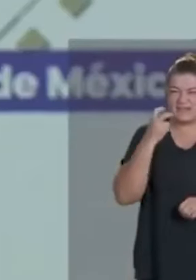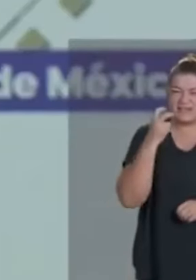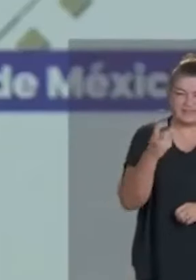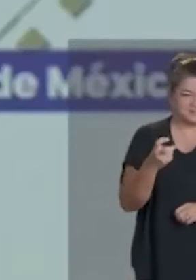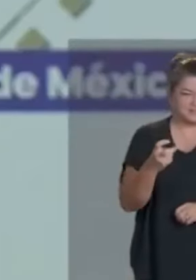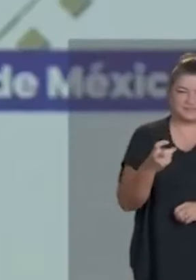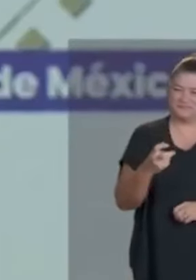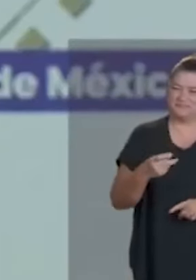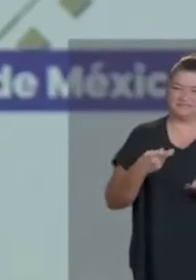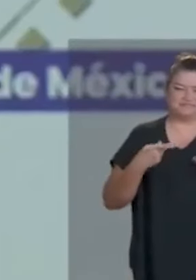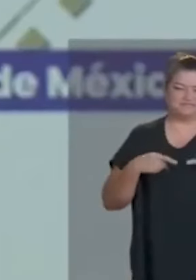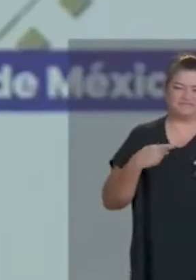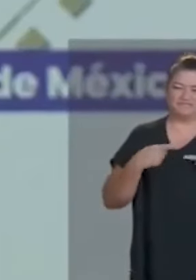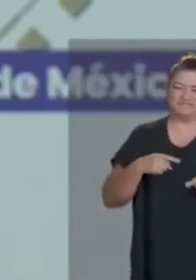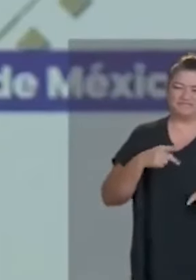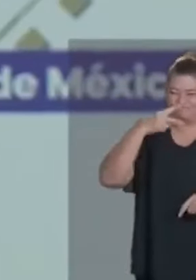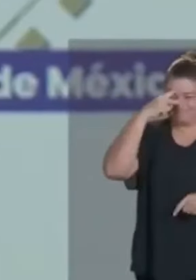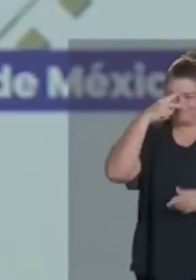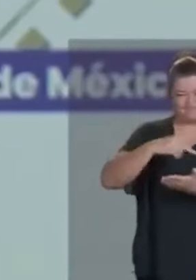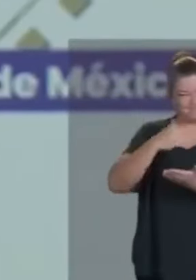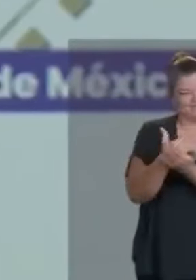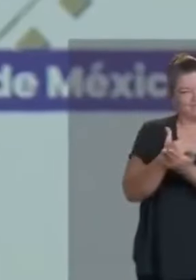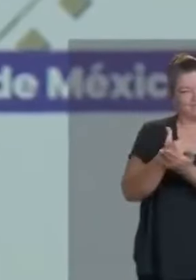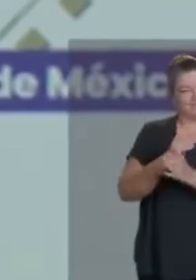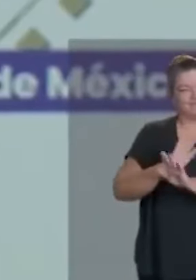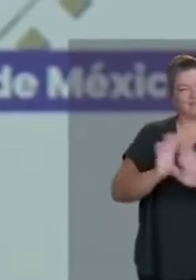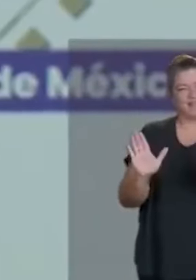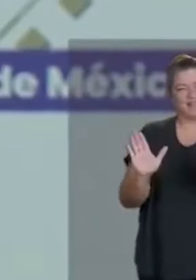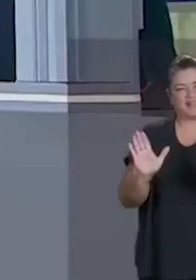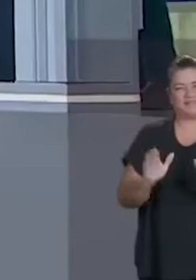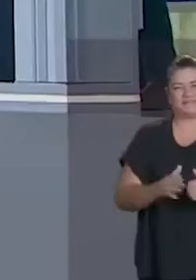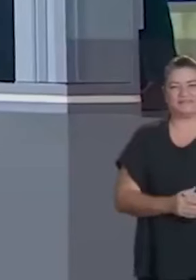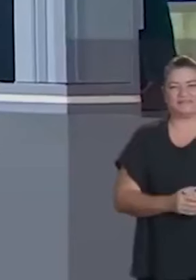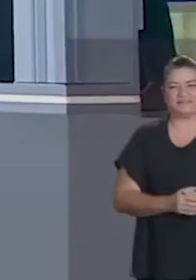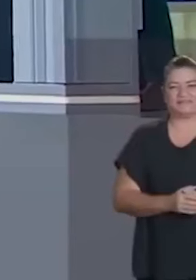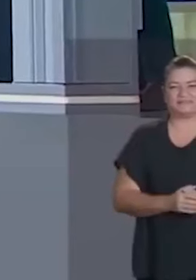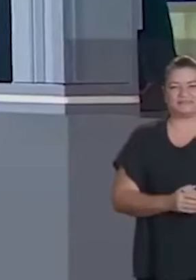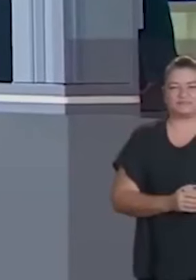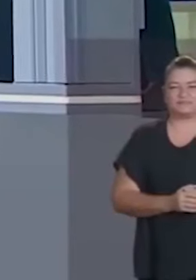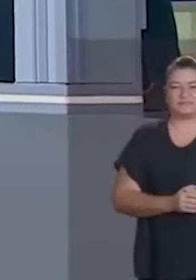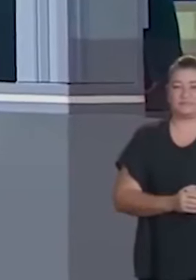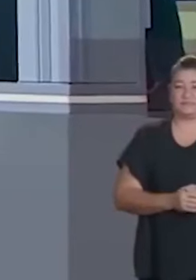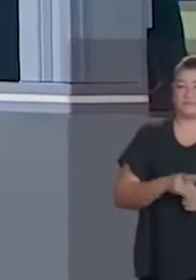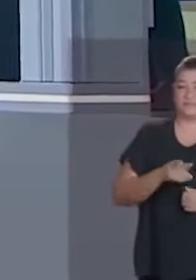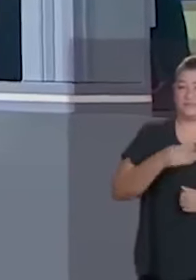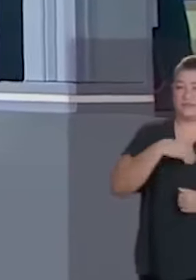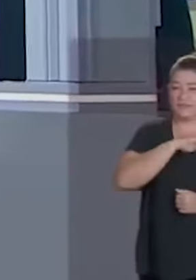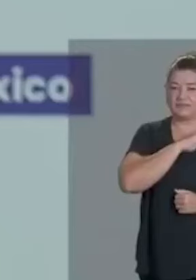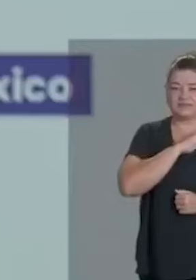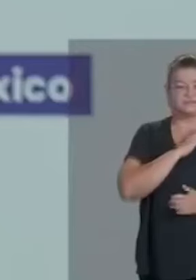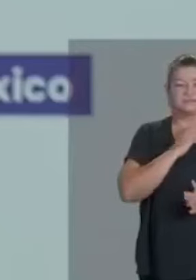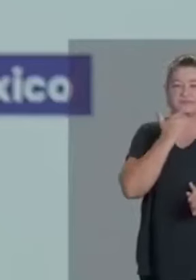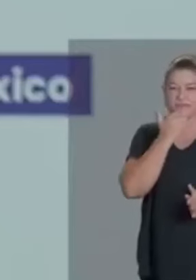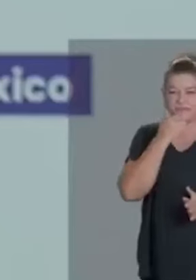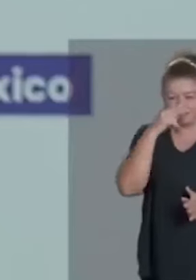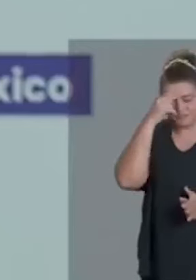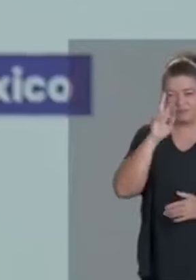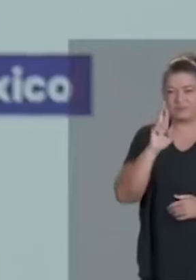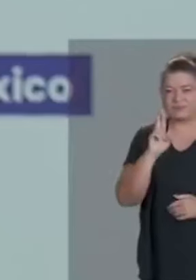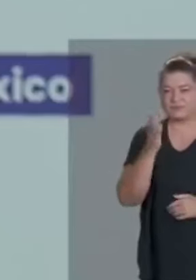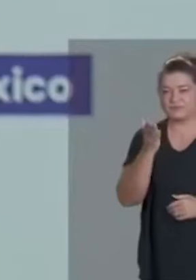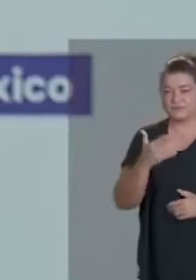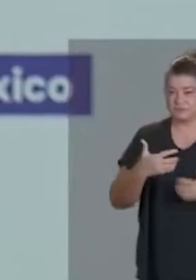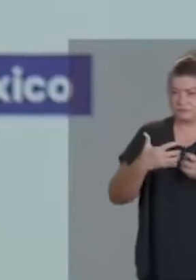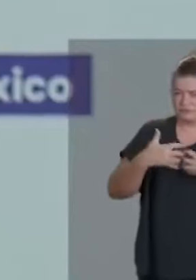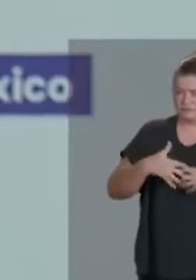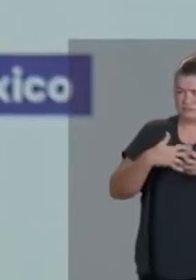pueblo de México. Claudia, Xóchitl, perdón. Primero, Candia, decirle que la empresa es legal, tiene contratos, paga impuestos. Y la verdad de